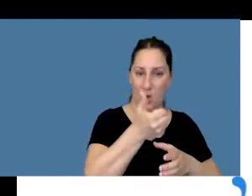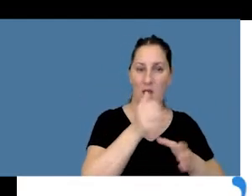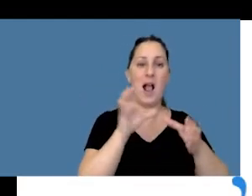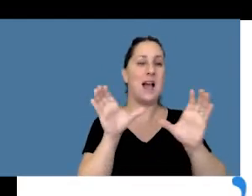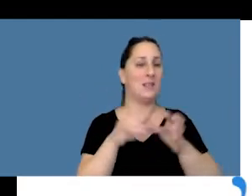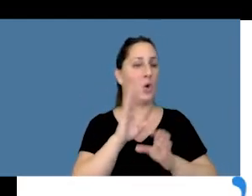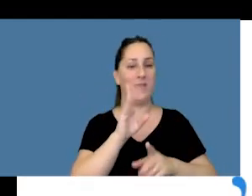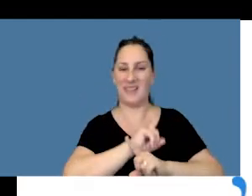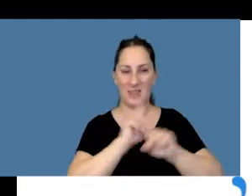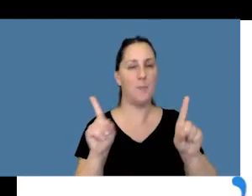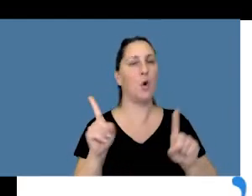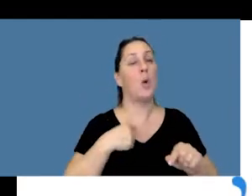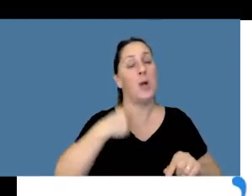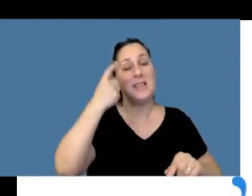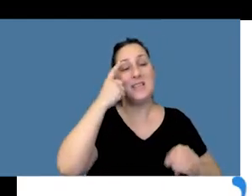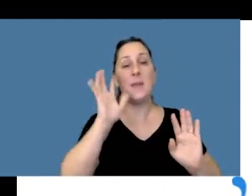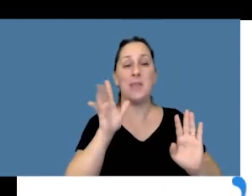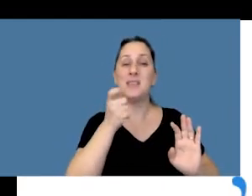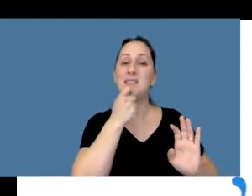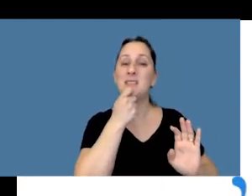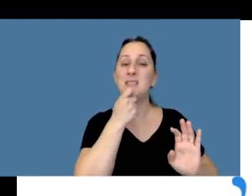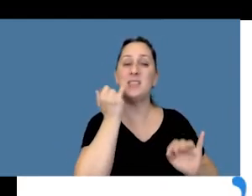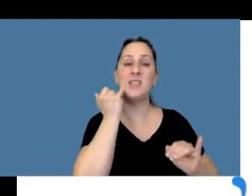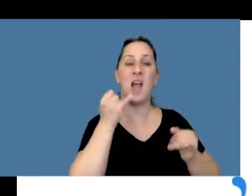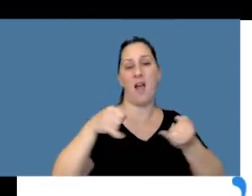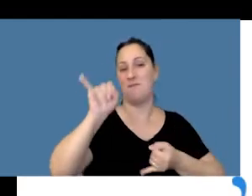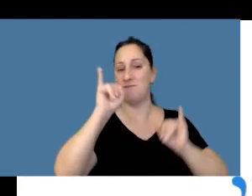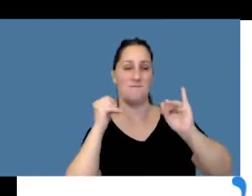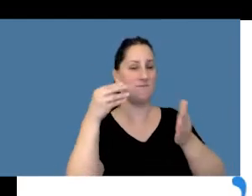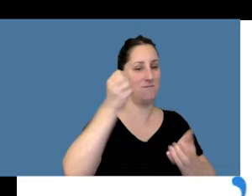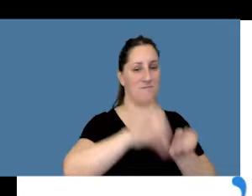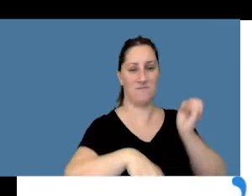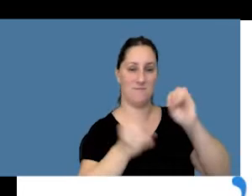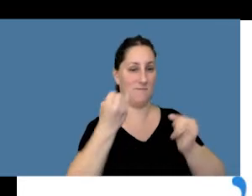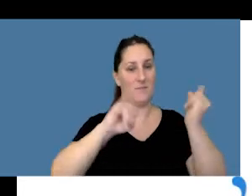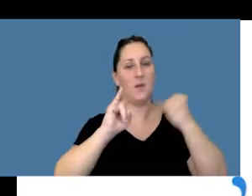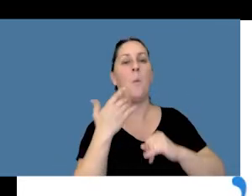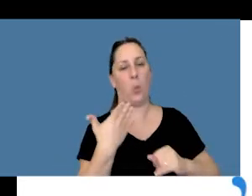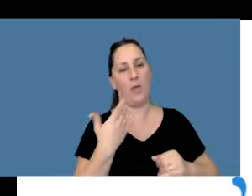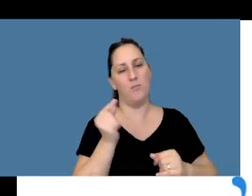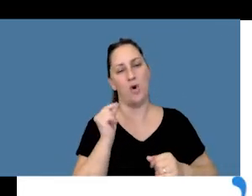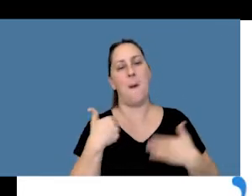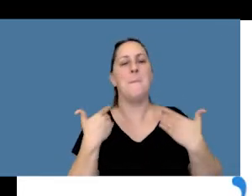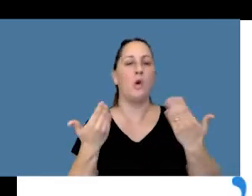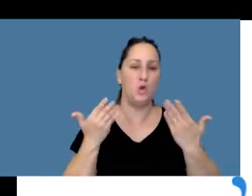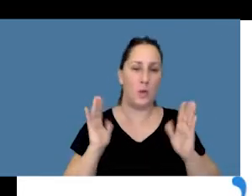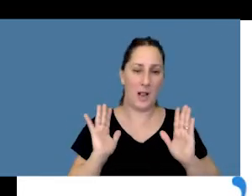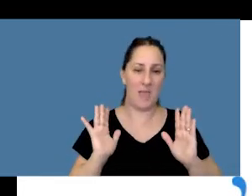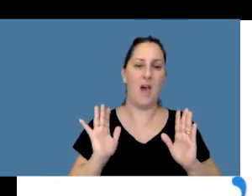tampoco, porque ya se supone que si hace colocaciones financieras tiene un poquito más de vuelo o, digamos,